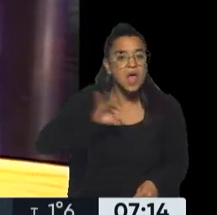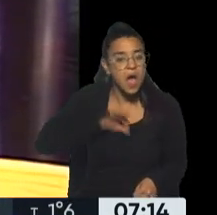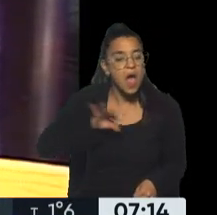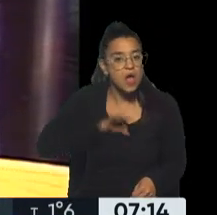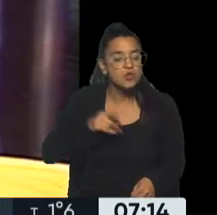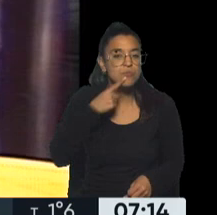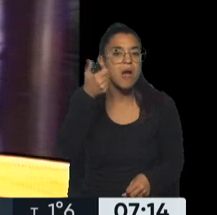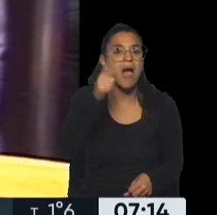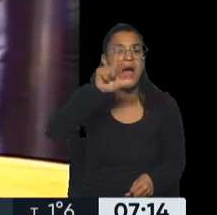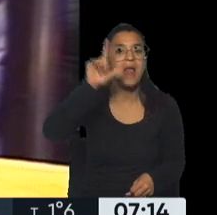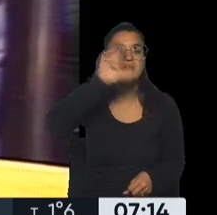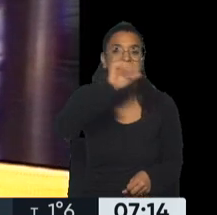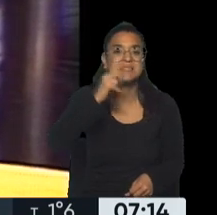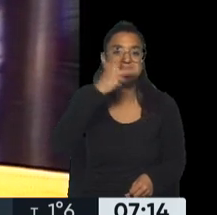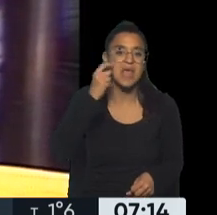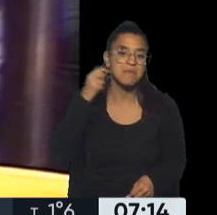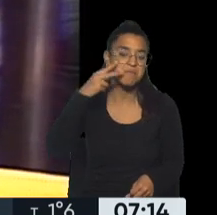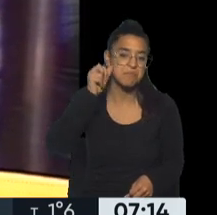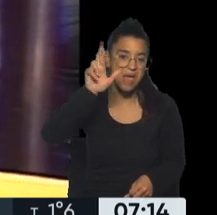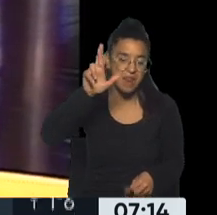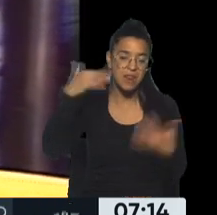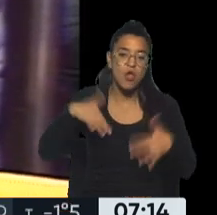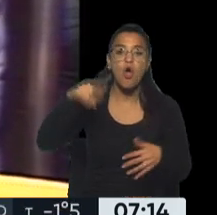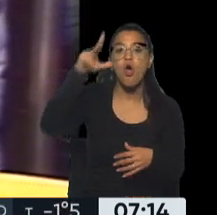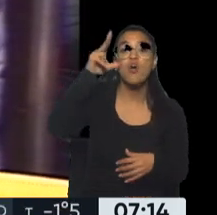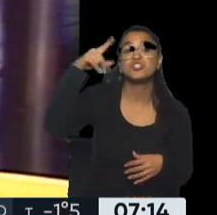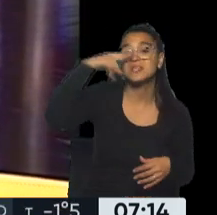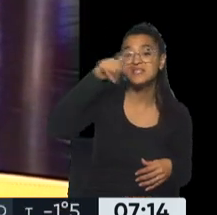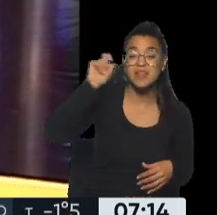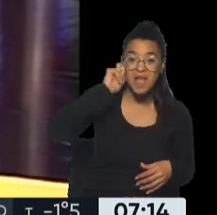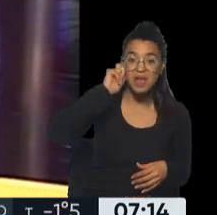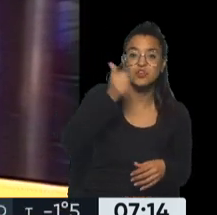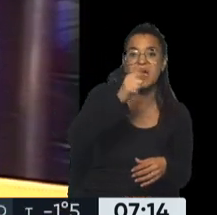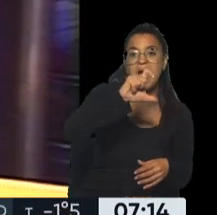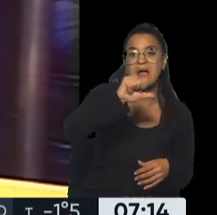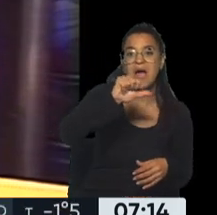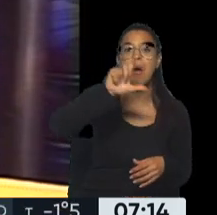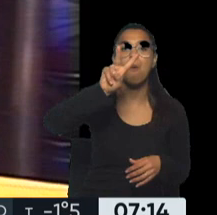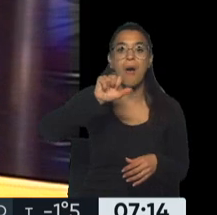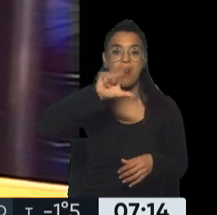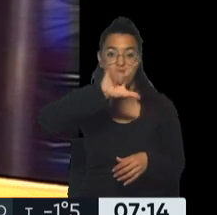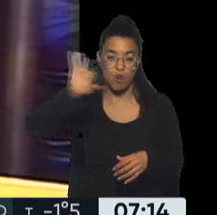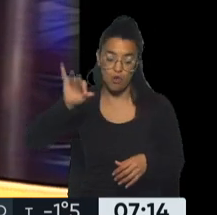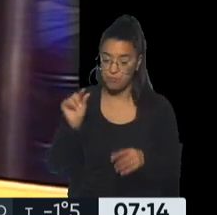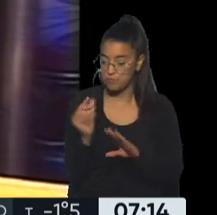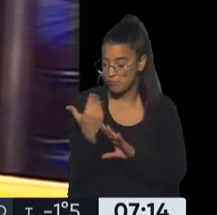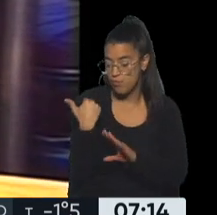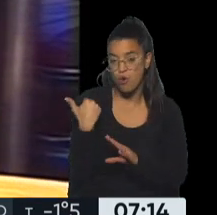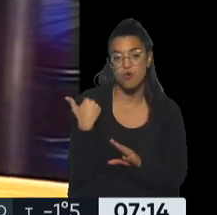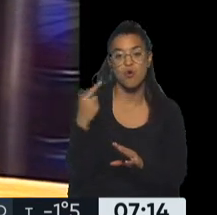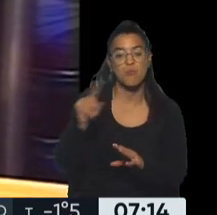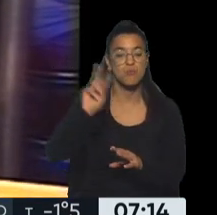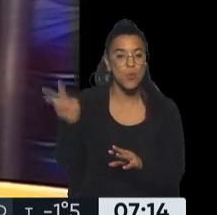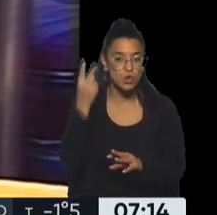contra un mal como el de alzheimer lamentablemente 87 años para ahora se acabaron y el final en estas últimas horas el